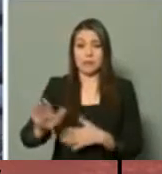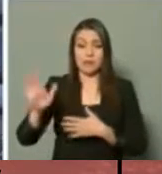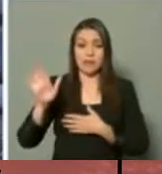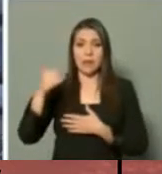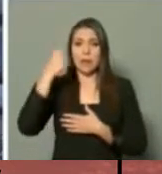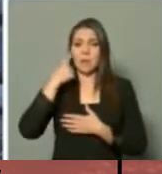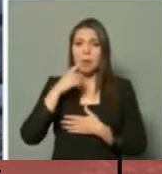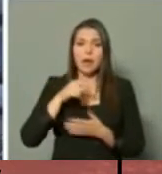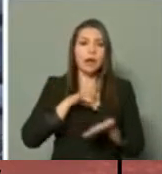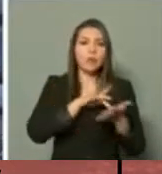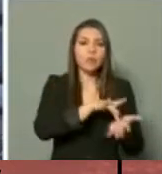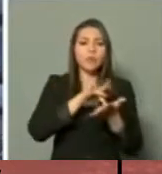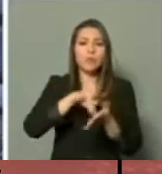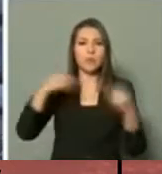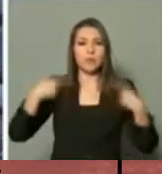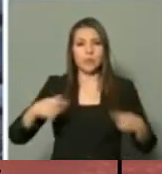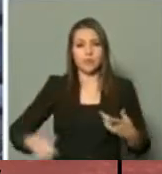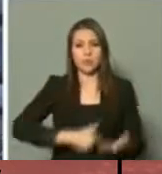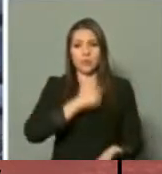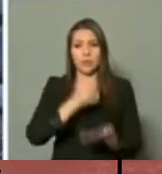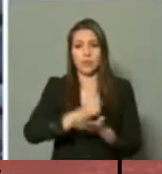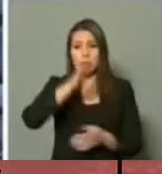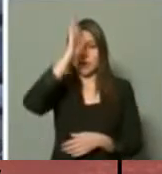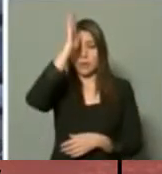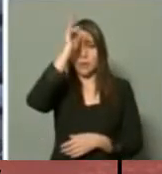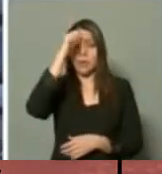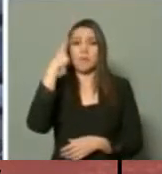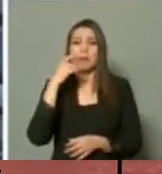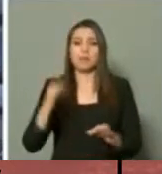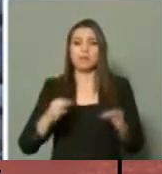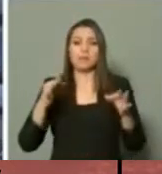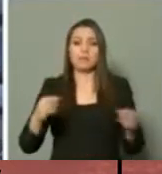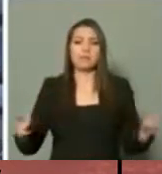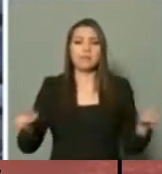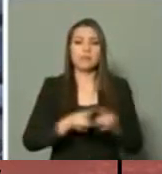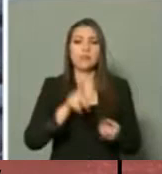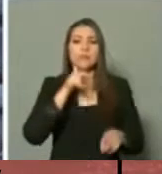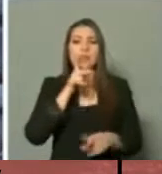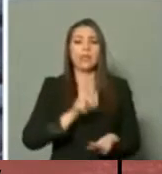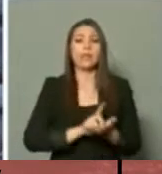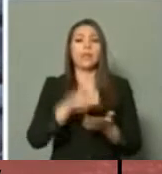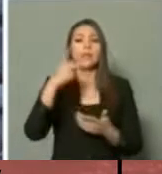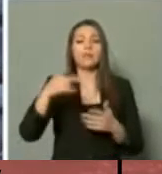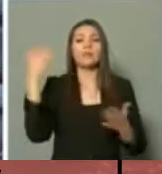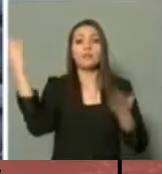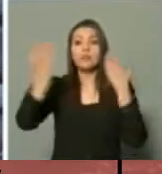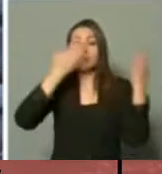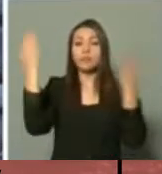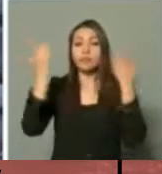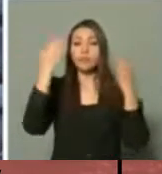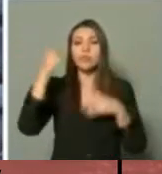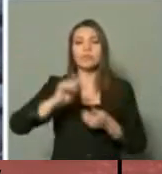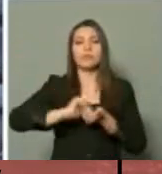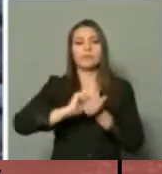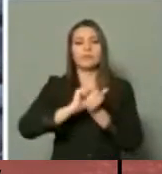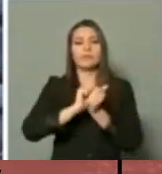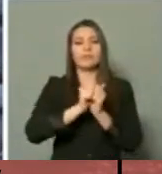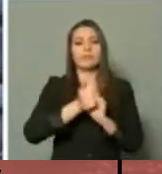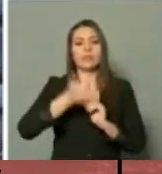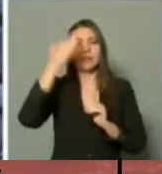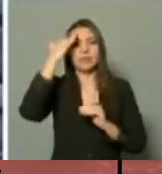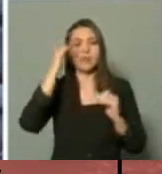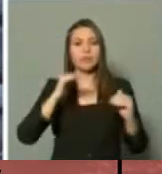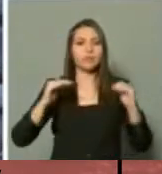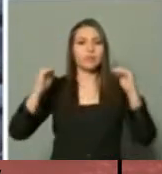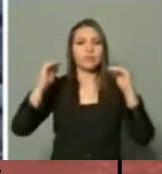vida se identifican plenamente con los principios generales de derecho. Mi formación profesional me ha permitido tener un conocimiento preciso de